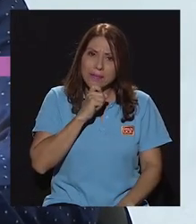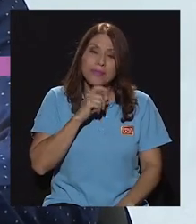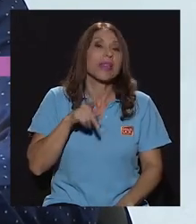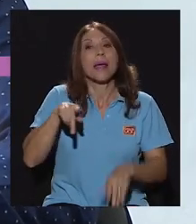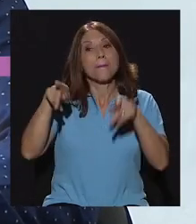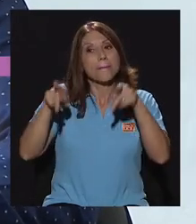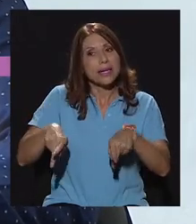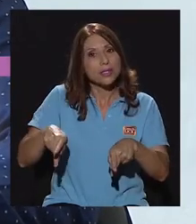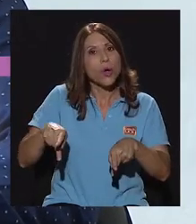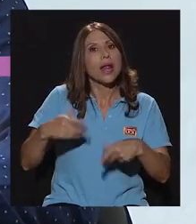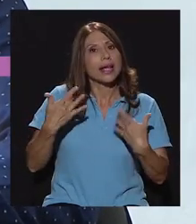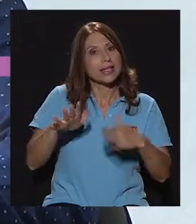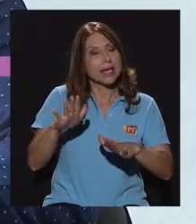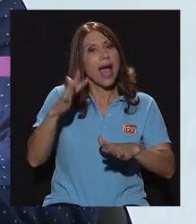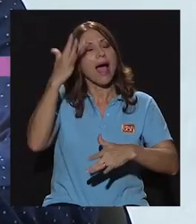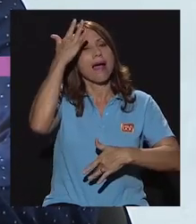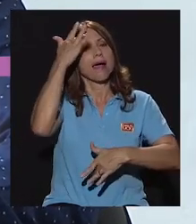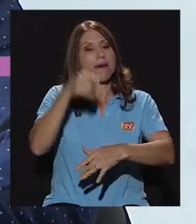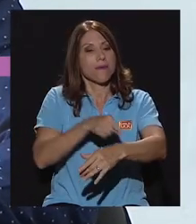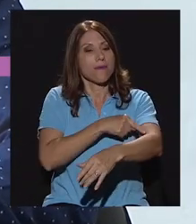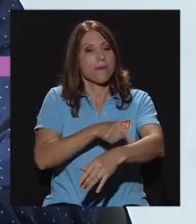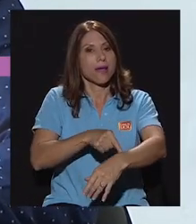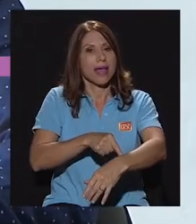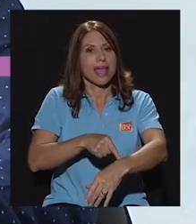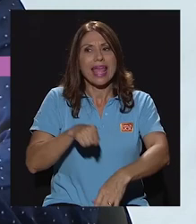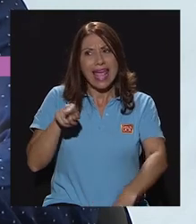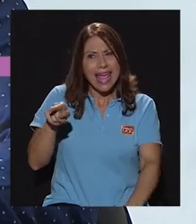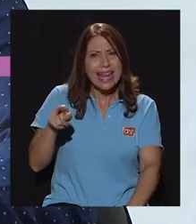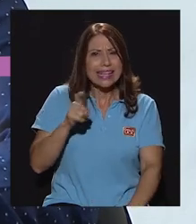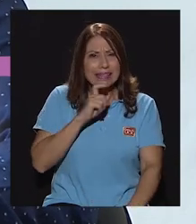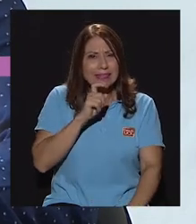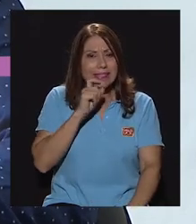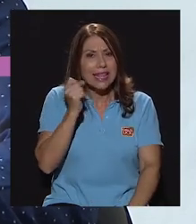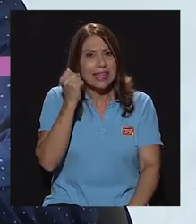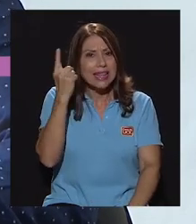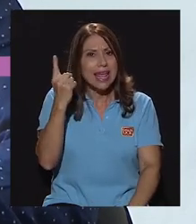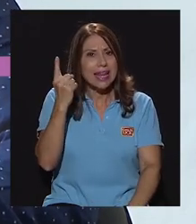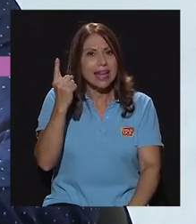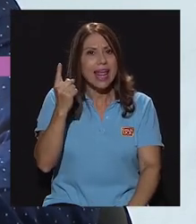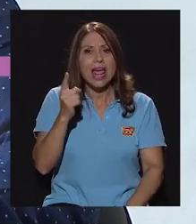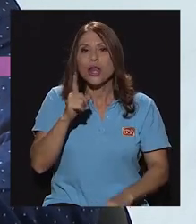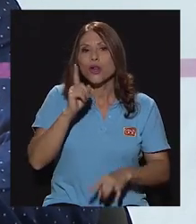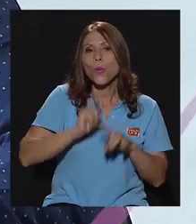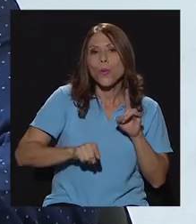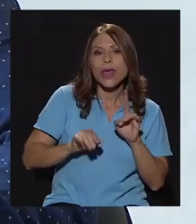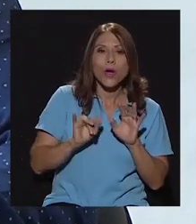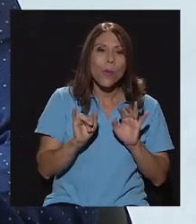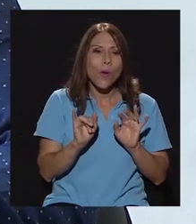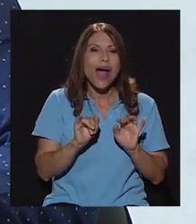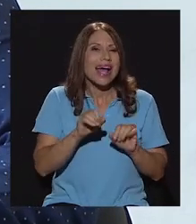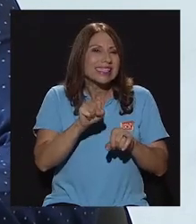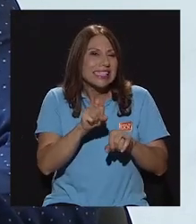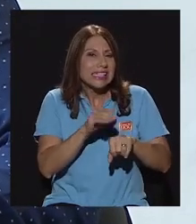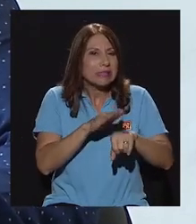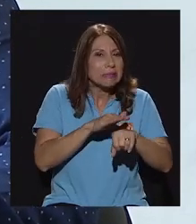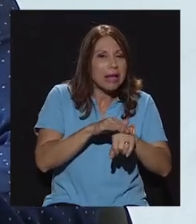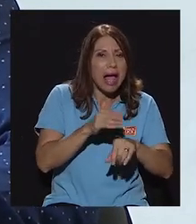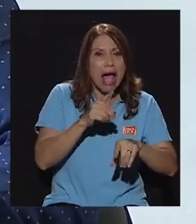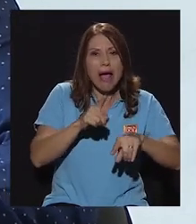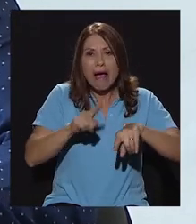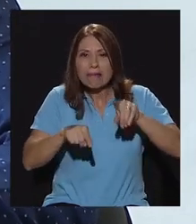ya diagnosticada con diabetes entienda que la alimentación saludable en ellos no es negociable, ¿verdad? Que es